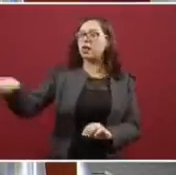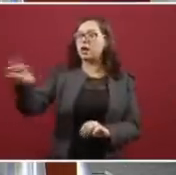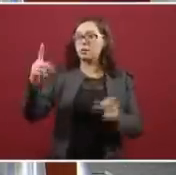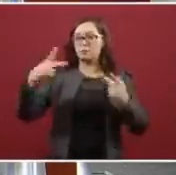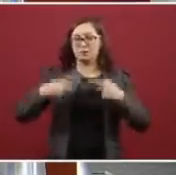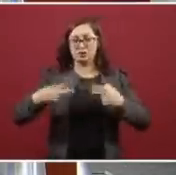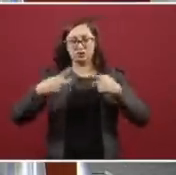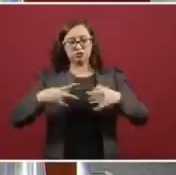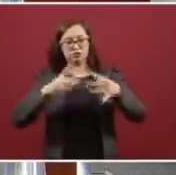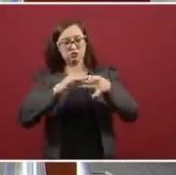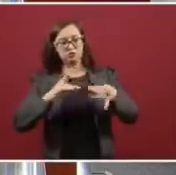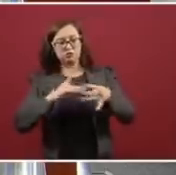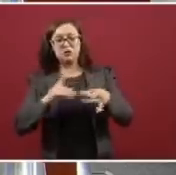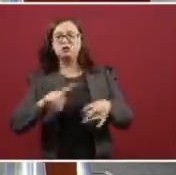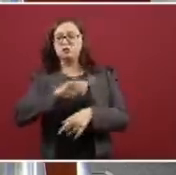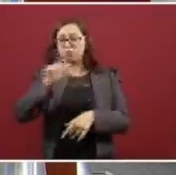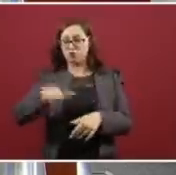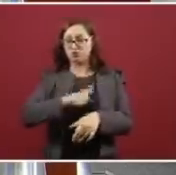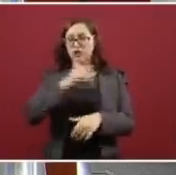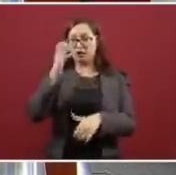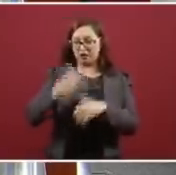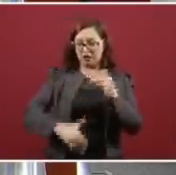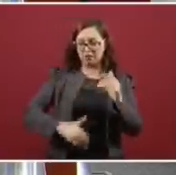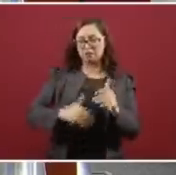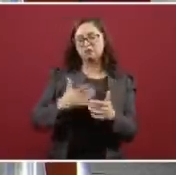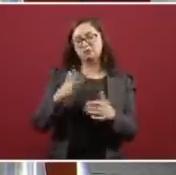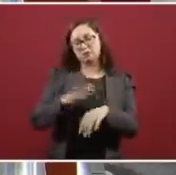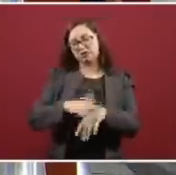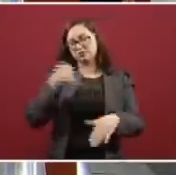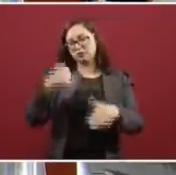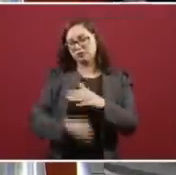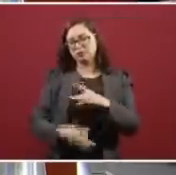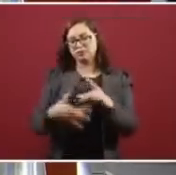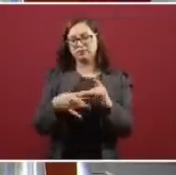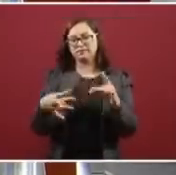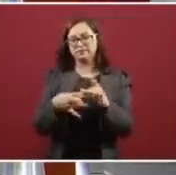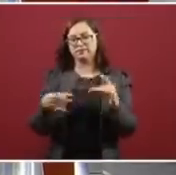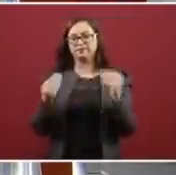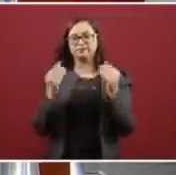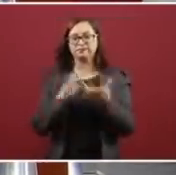la rueda de prensa entraremos a todos los detalles muchas gracias señor presidente